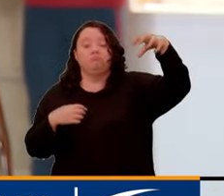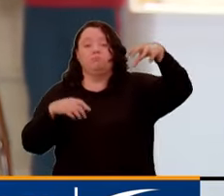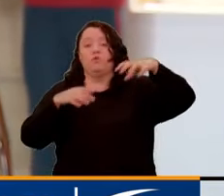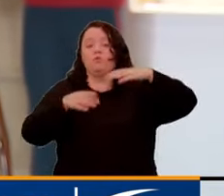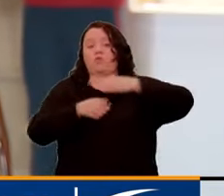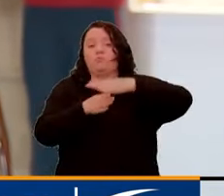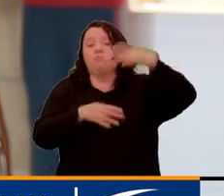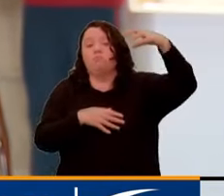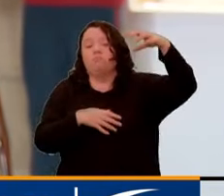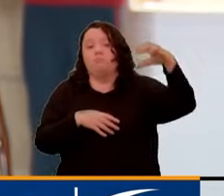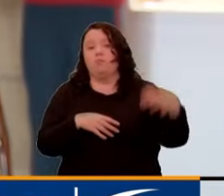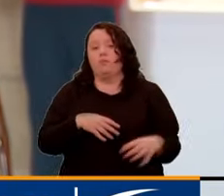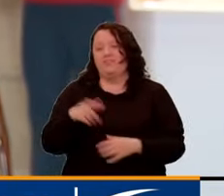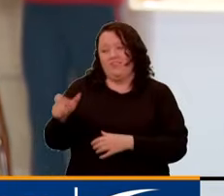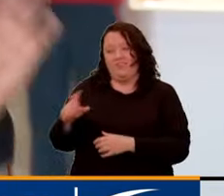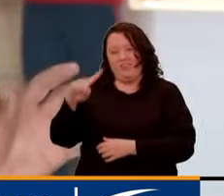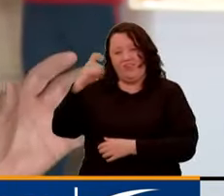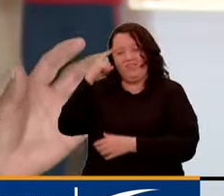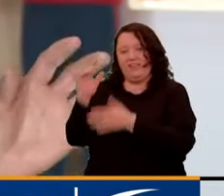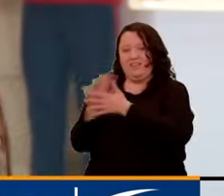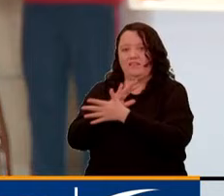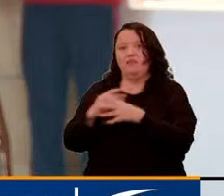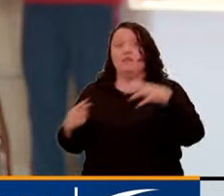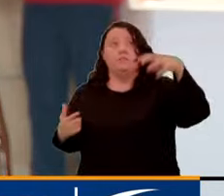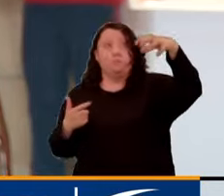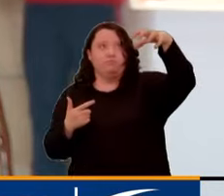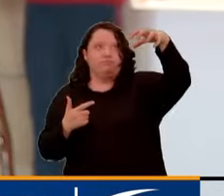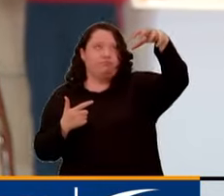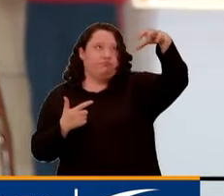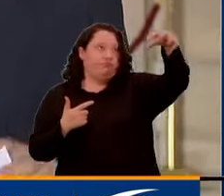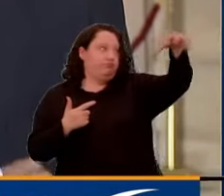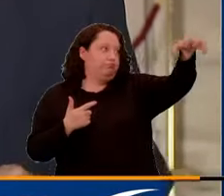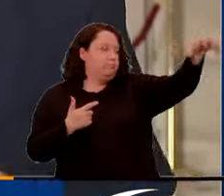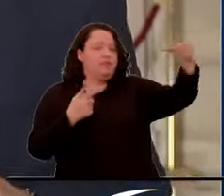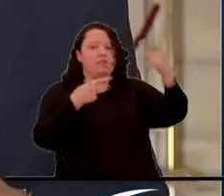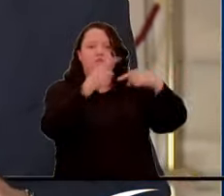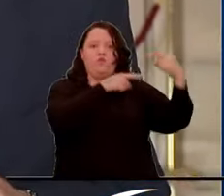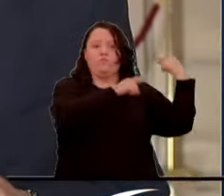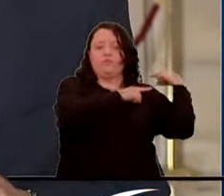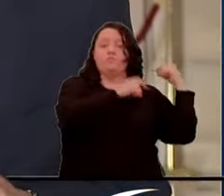gobernadora que incluso es capaz de hacerlos devolver a su sitio de origen